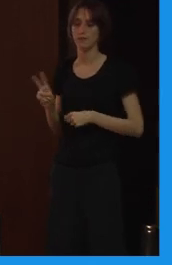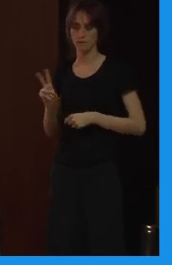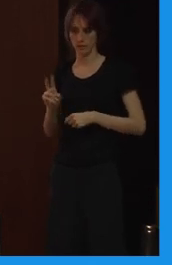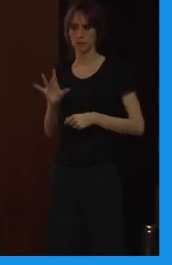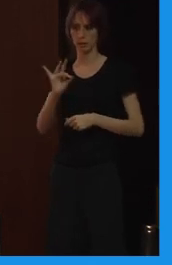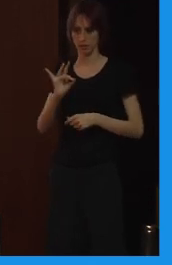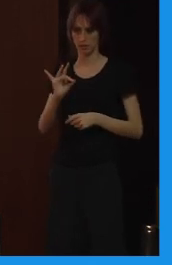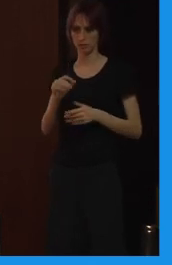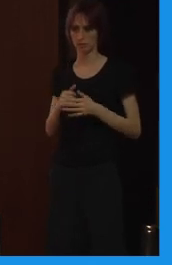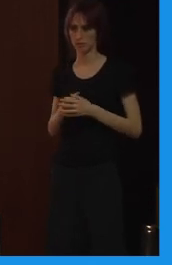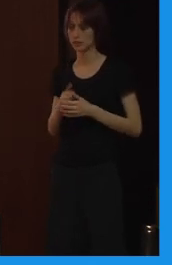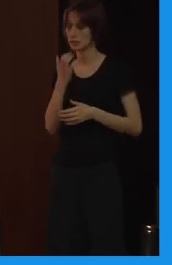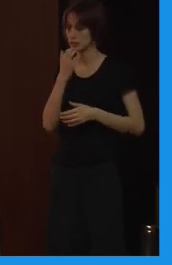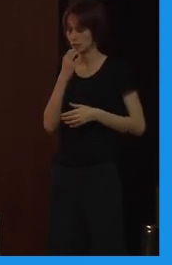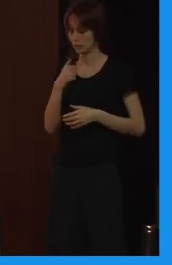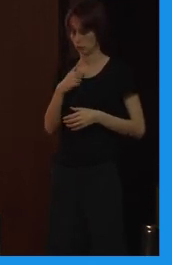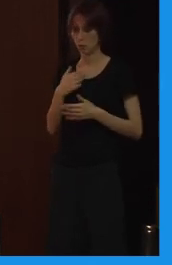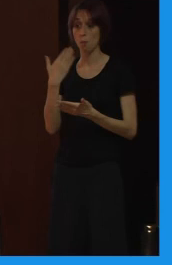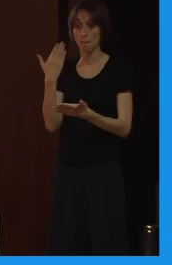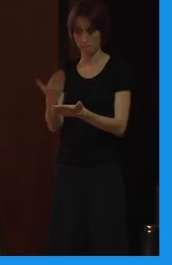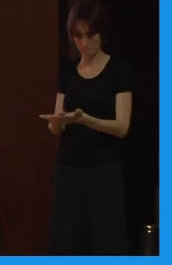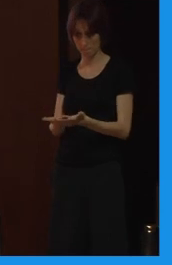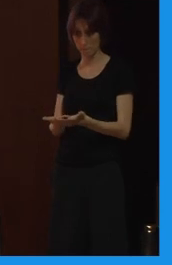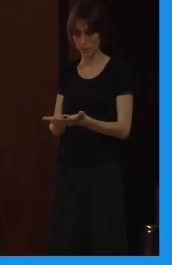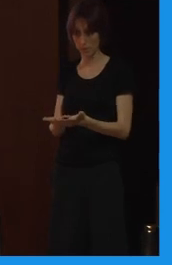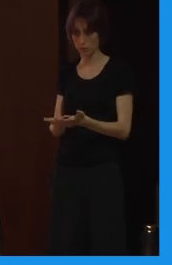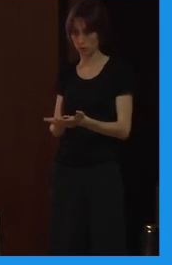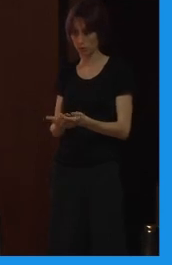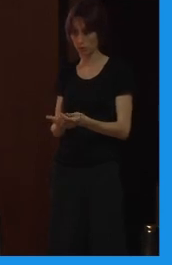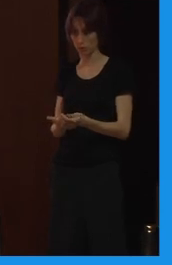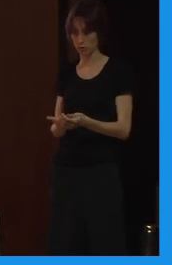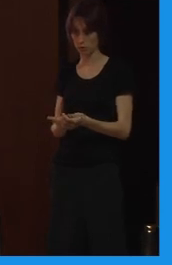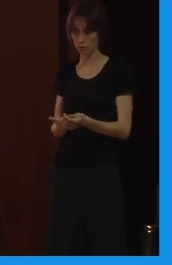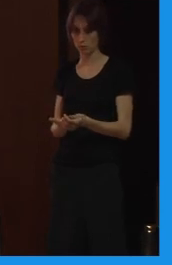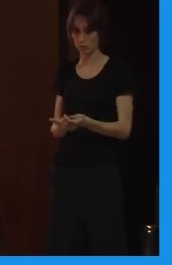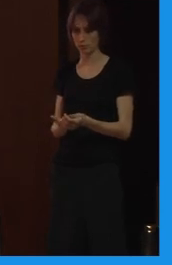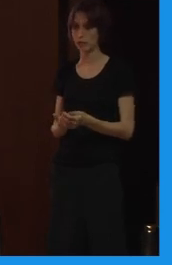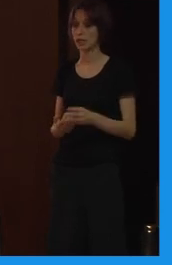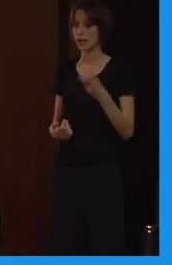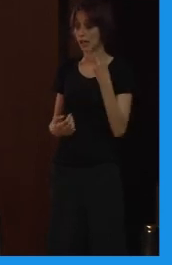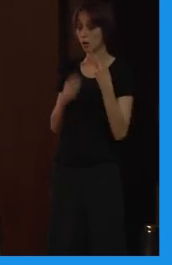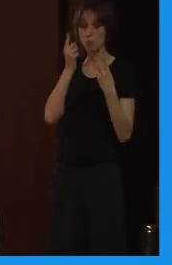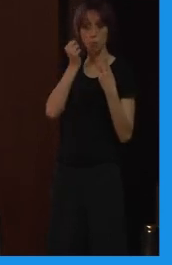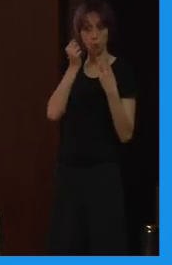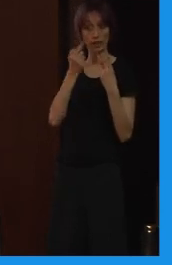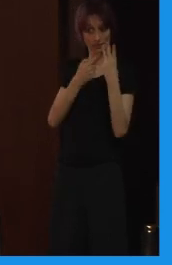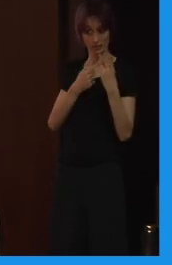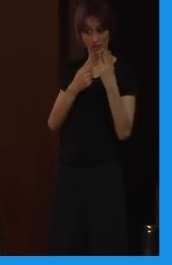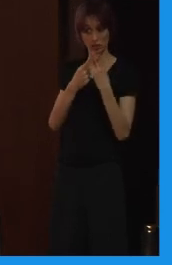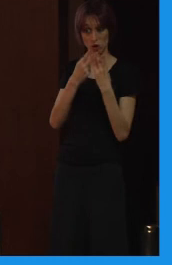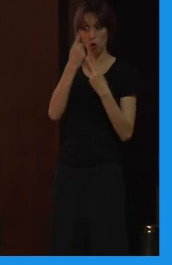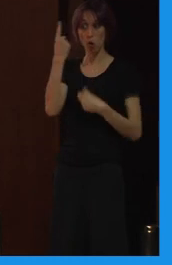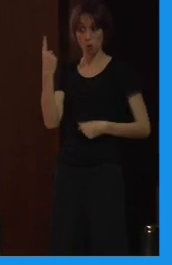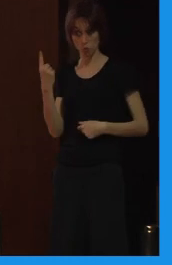lo suplementaría, porque ya os lo he dicho, lo tienen 30, al menos uno de cada 3 mujeres, muchas de vosotras seguro que lo pueden